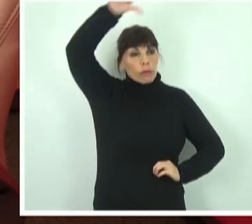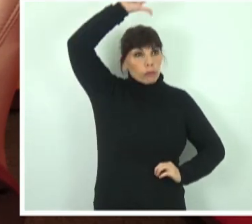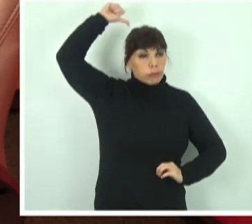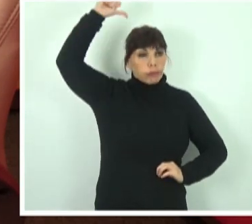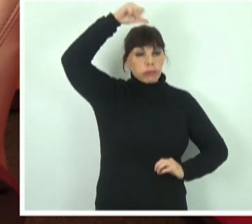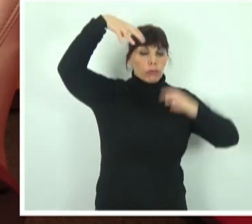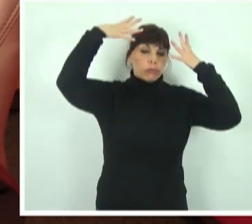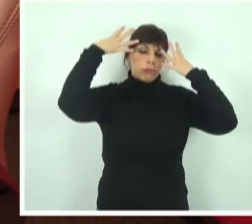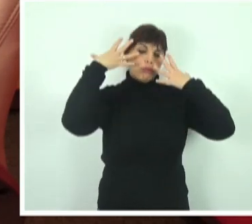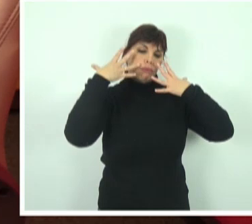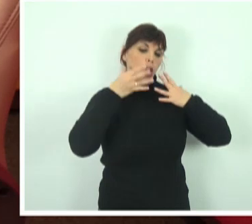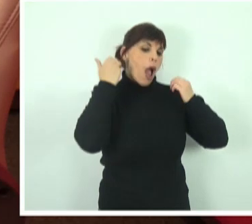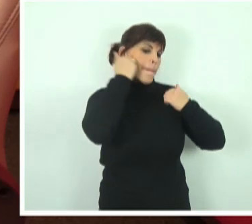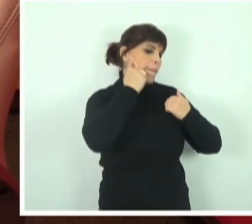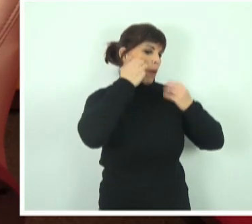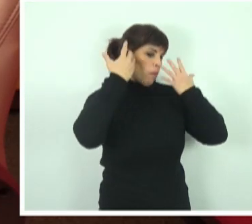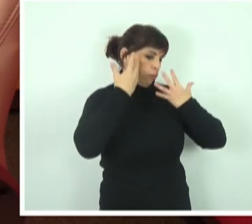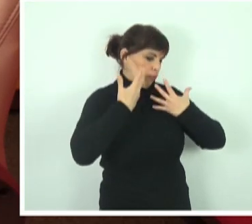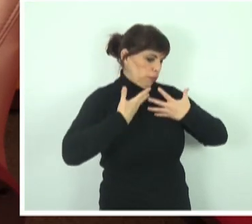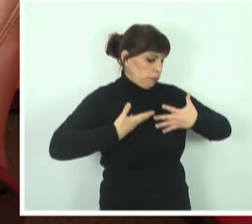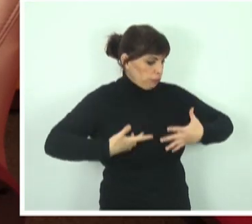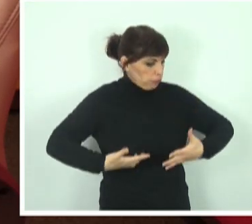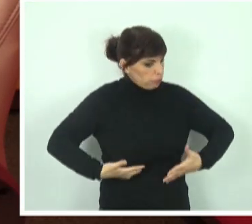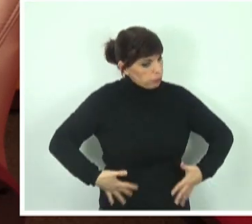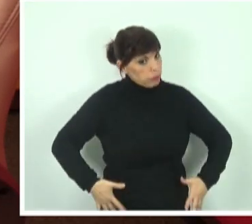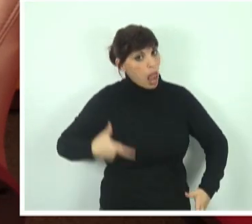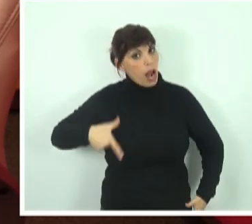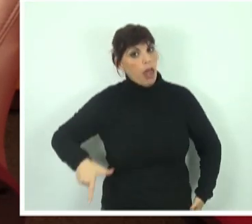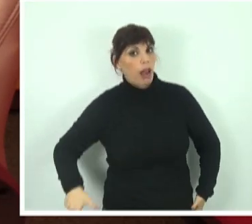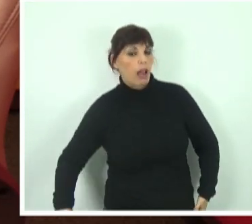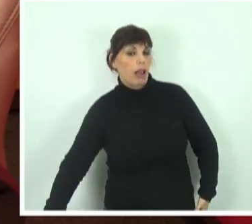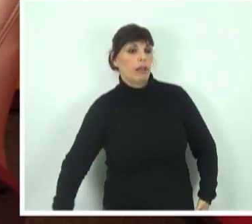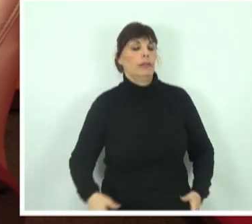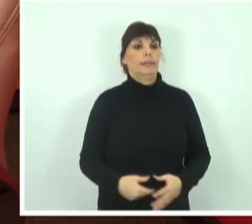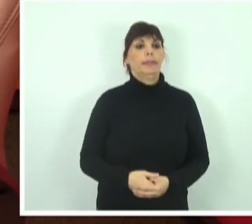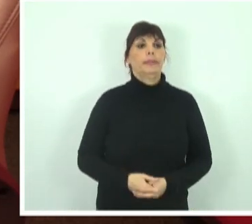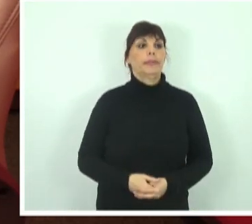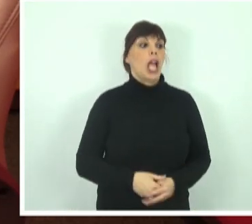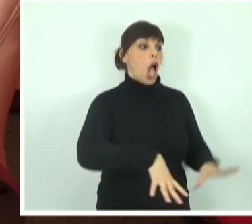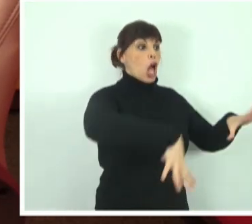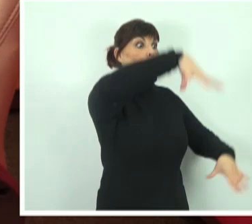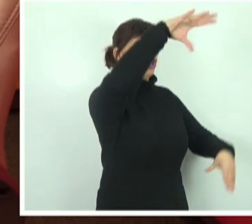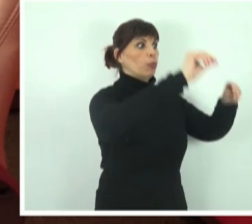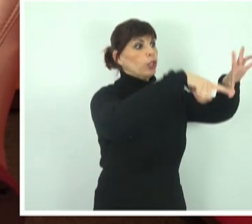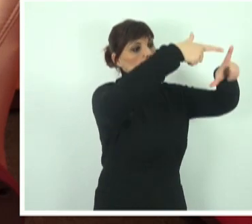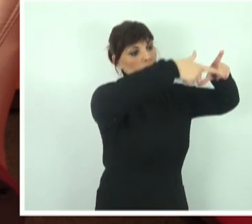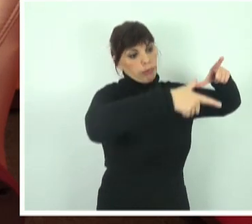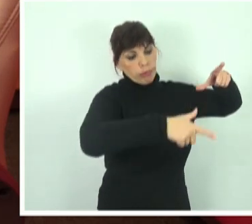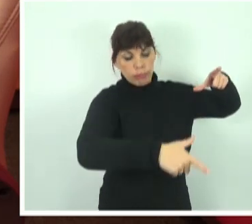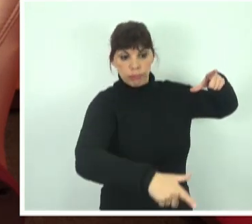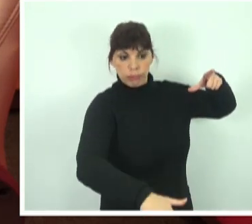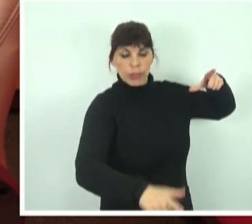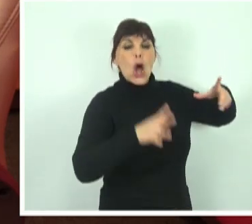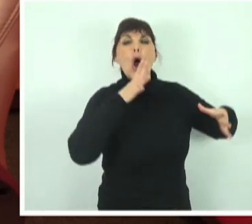Como el rocío de Hermón, que desciende sobre los montes, porque allí envía el